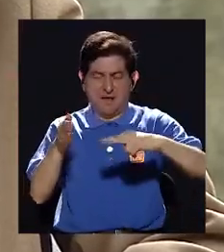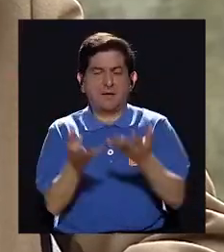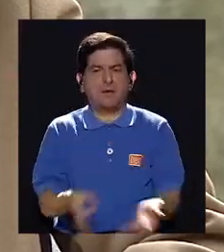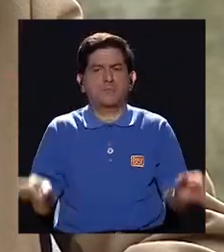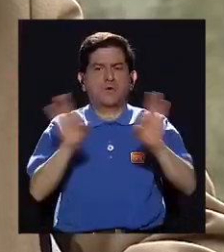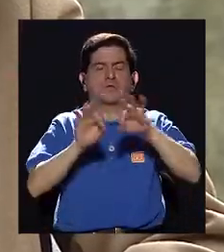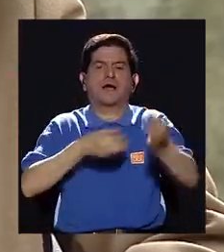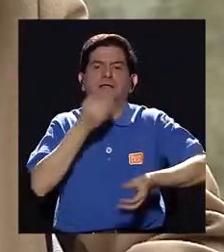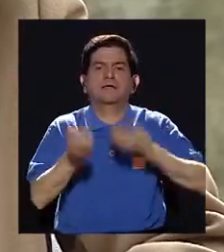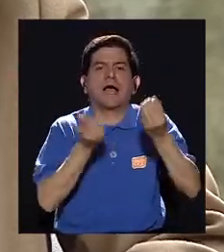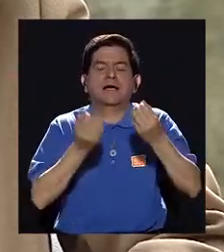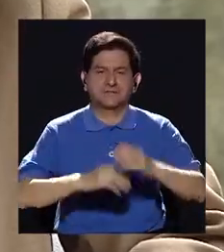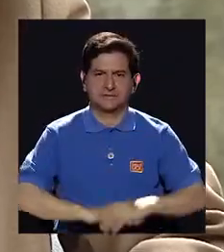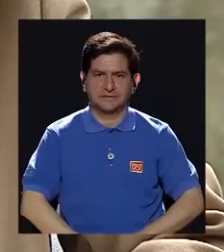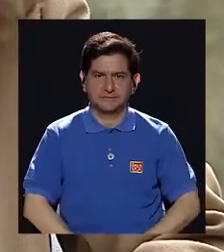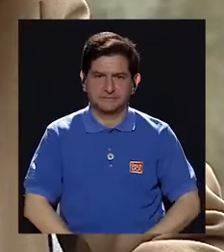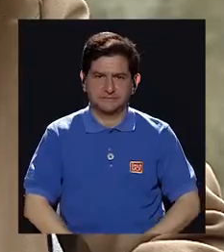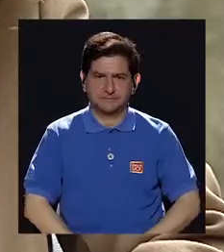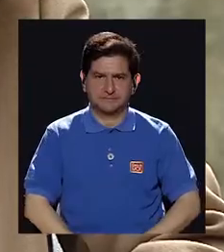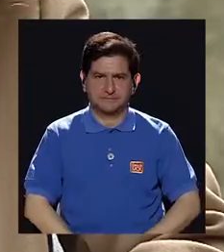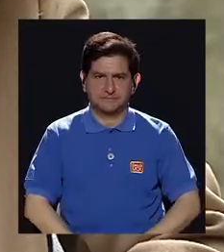¿Qué podemos hacer? Bueno,